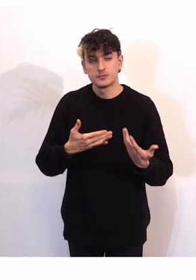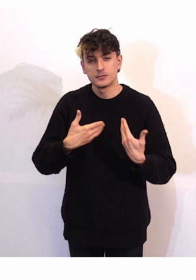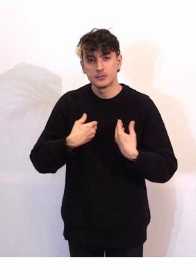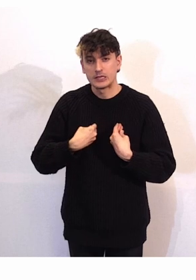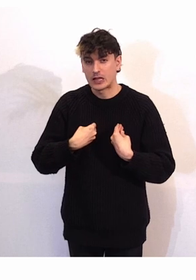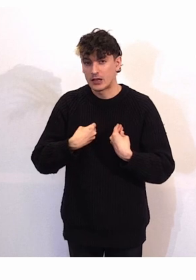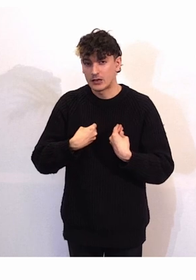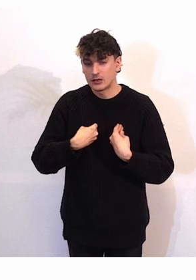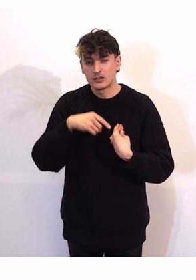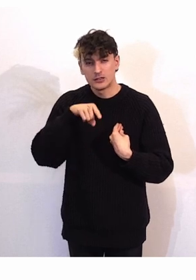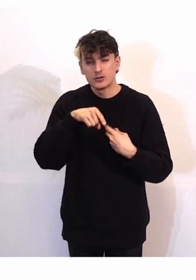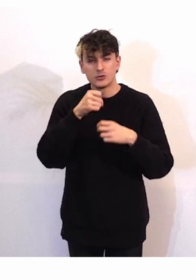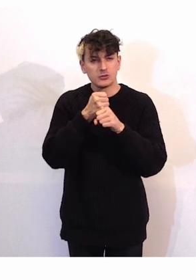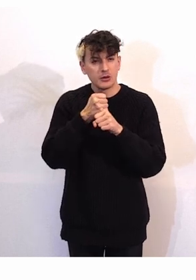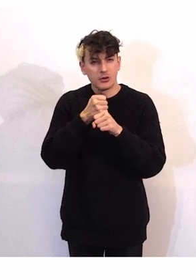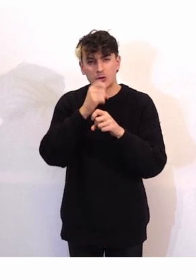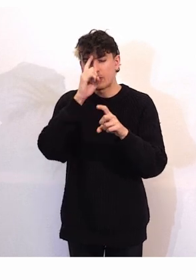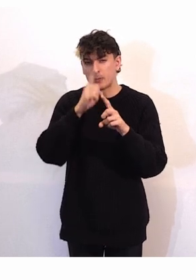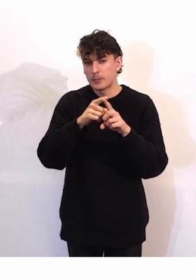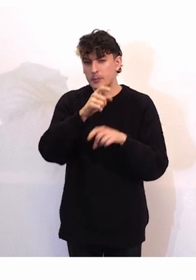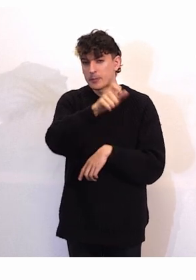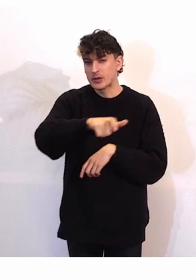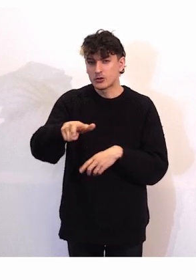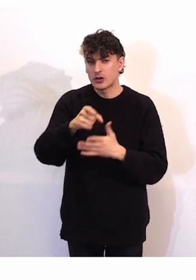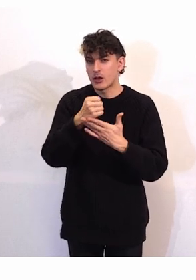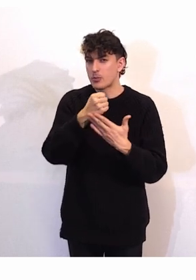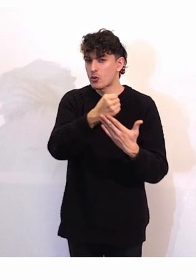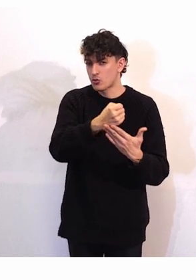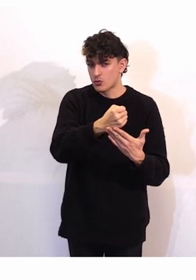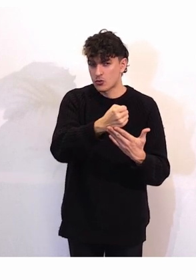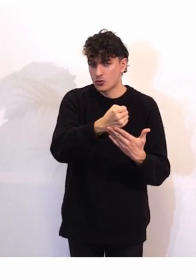trabajo para personas de apoyo.